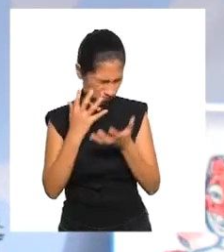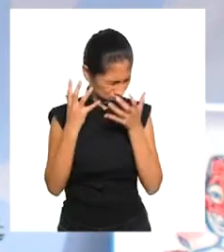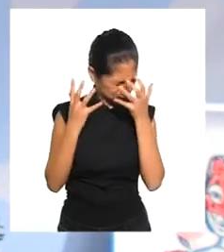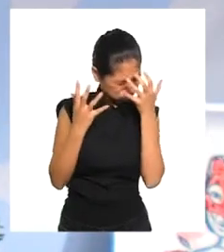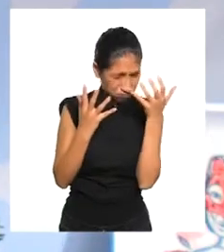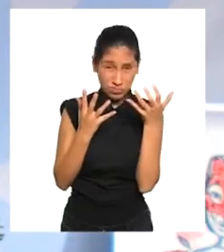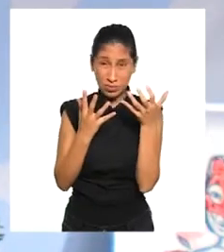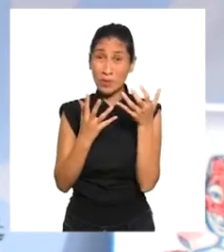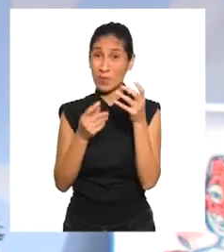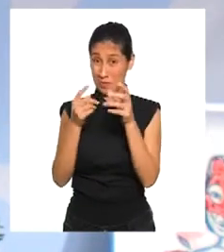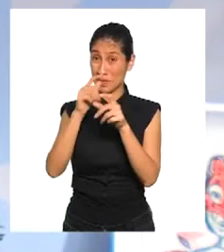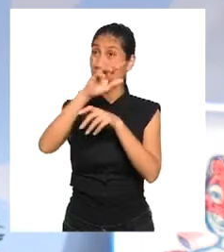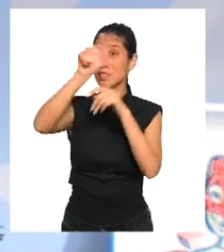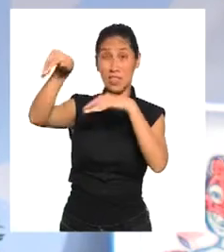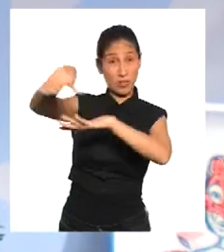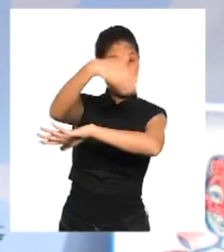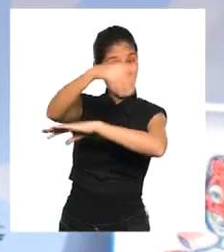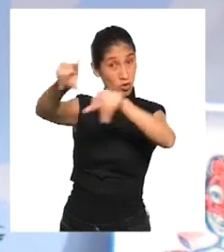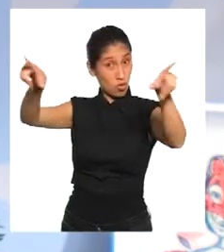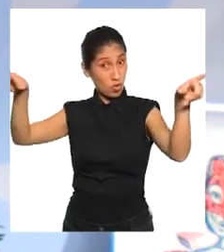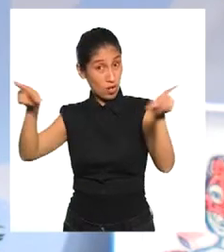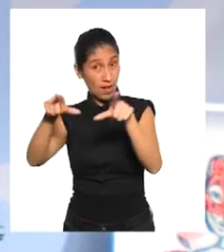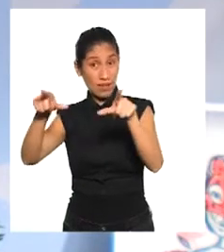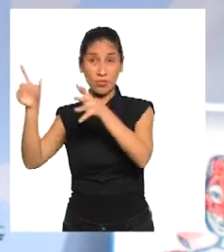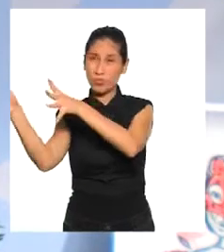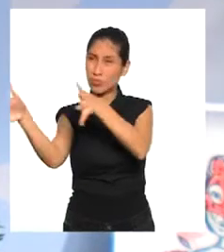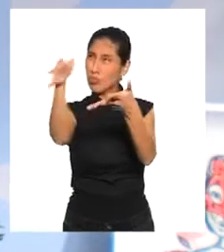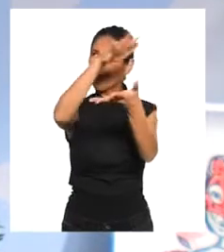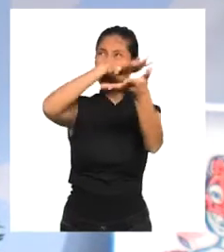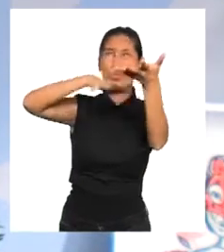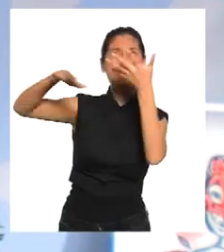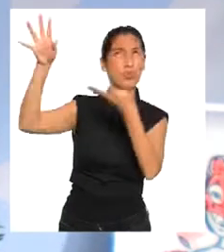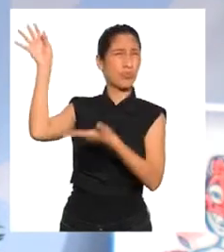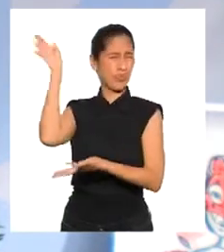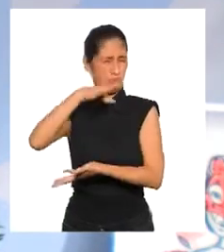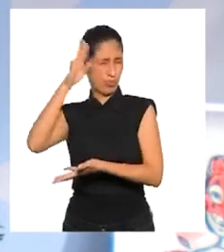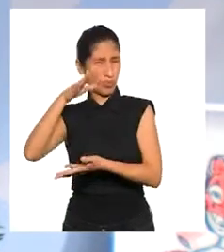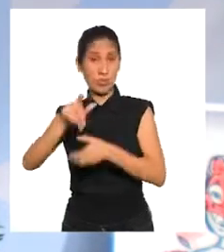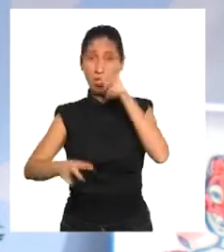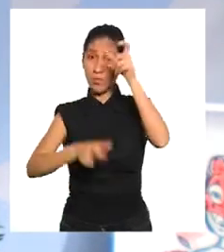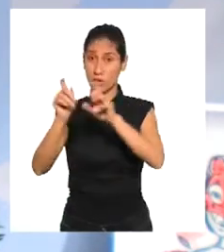las personas expresaban cambios de conductas y emociones.